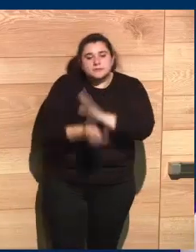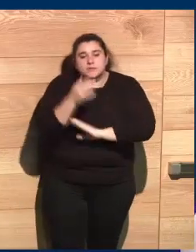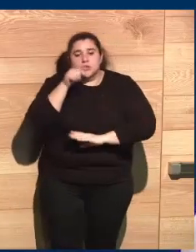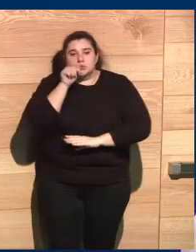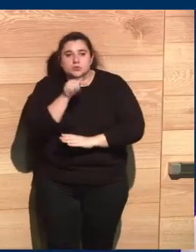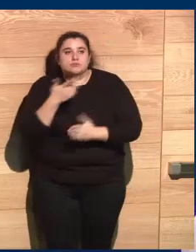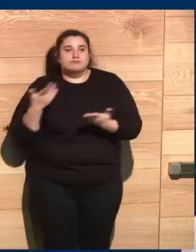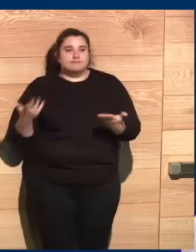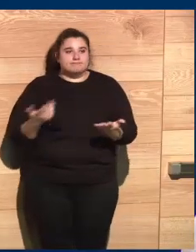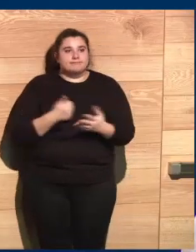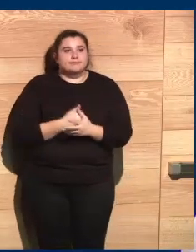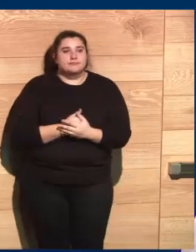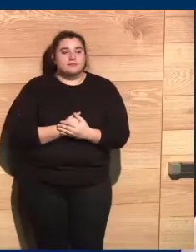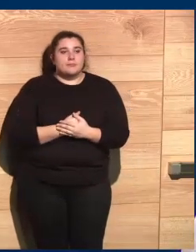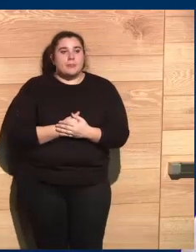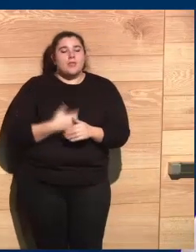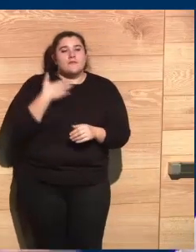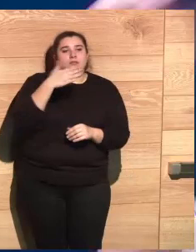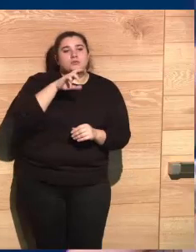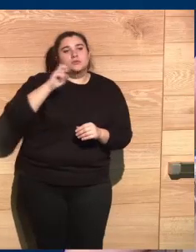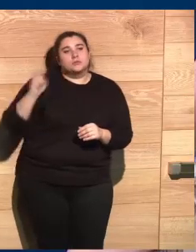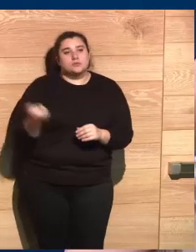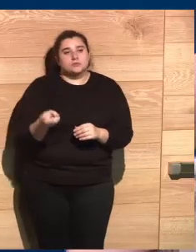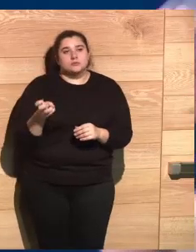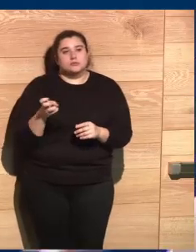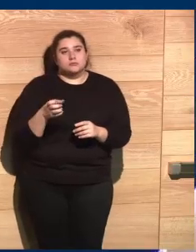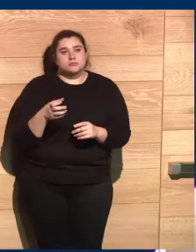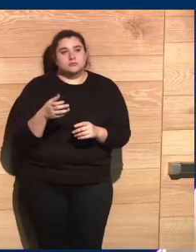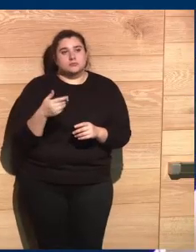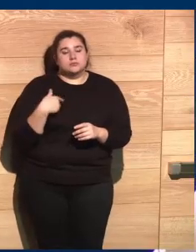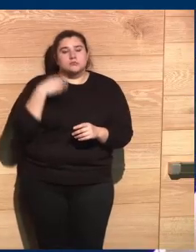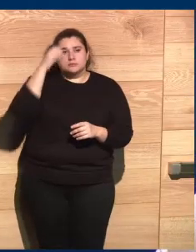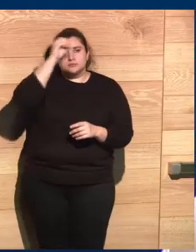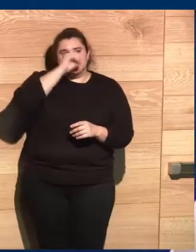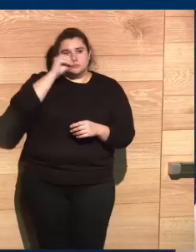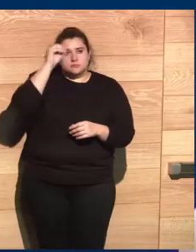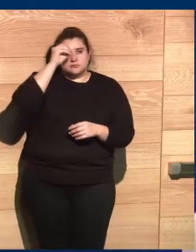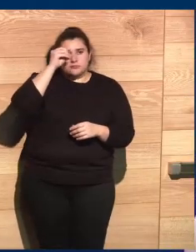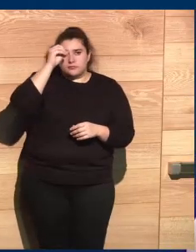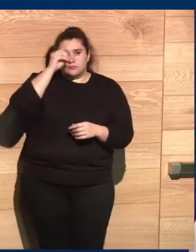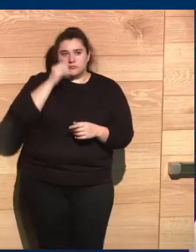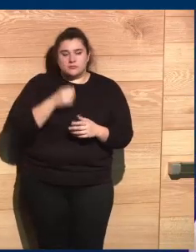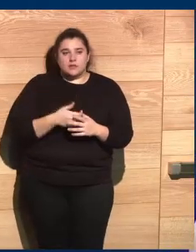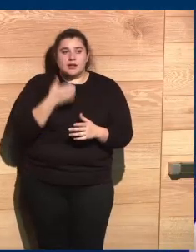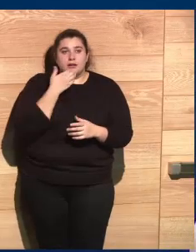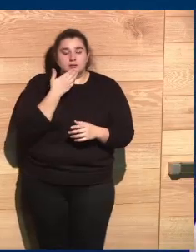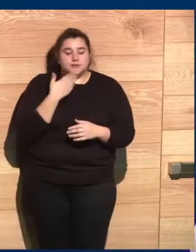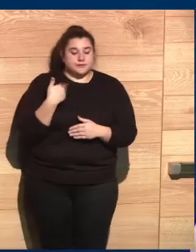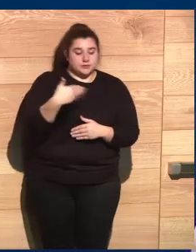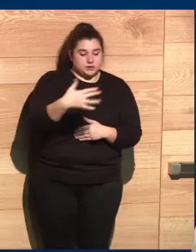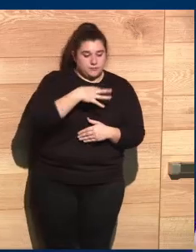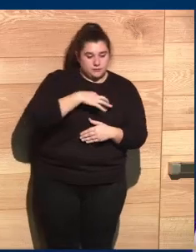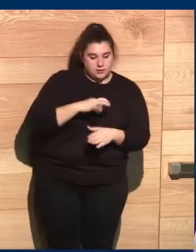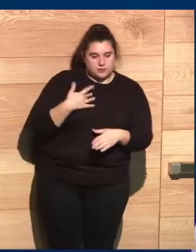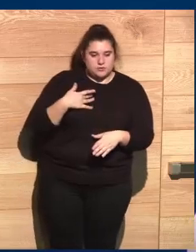Y yo creo que el otro futuro será que vamos a ver, creo, lo digo siempre, si pudiese ver el futuro no